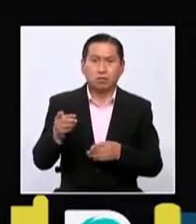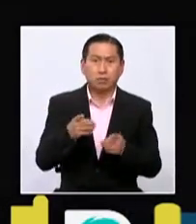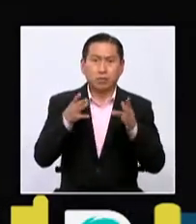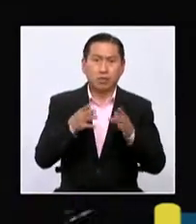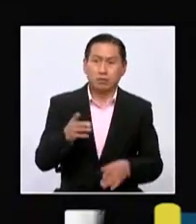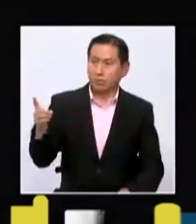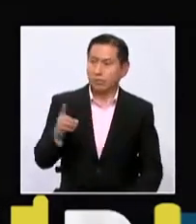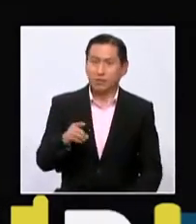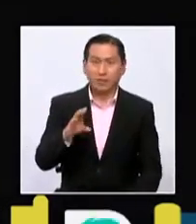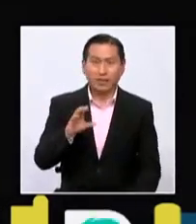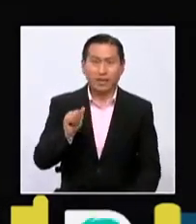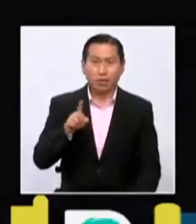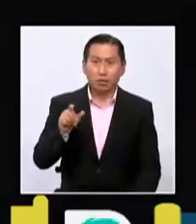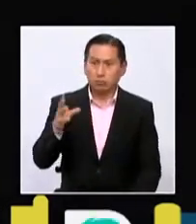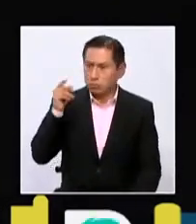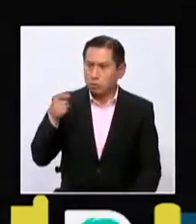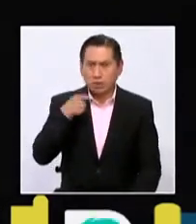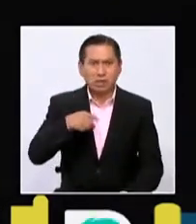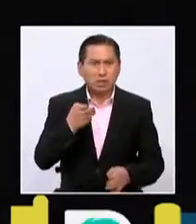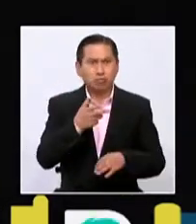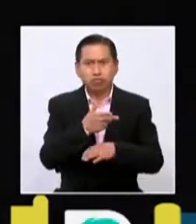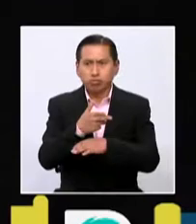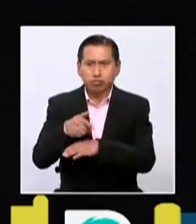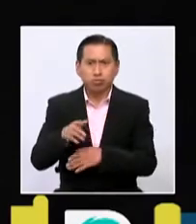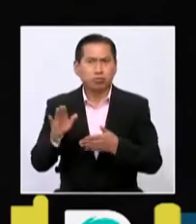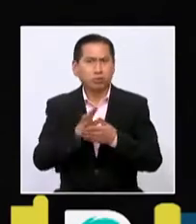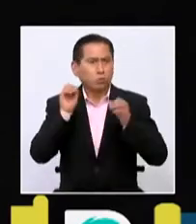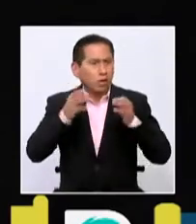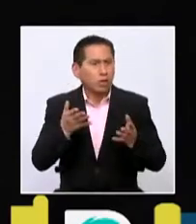director Carlos Volado también rodó una película acá.